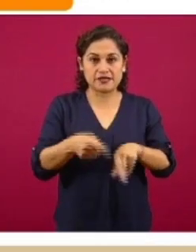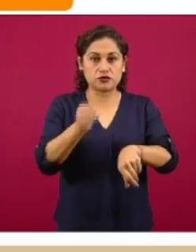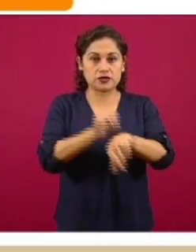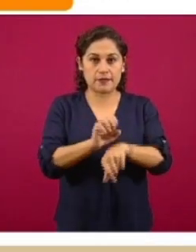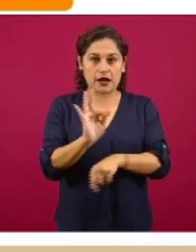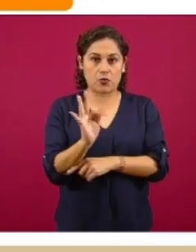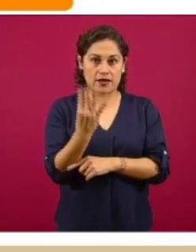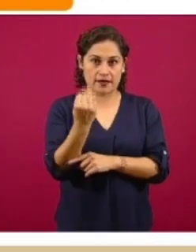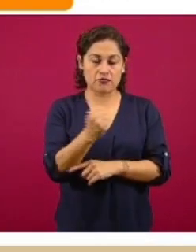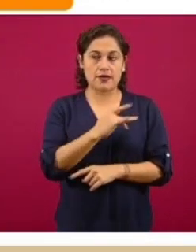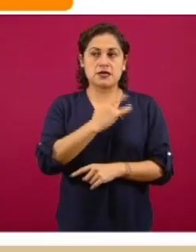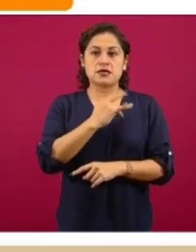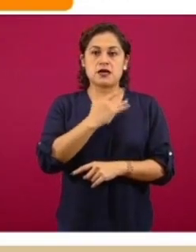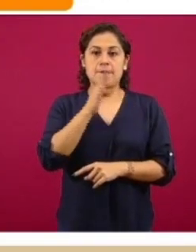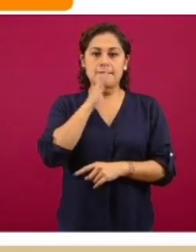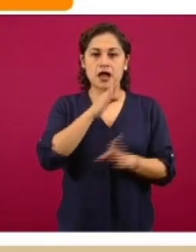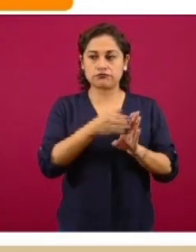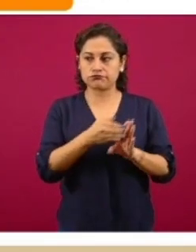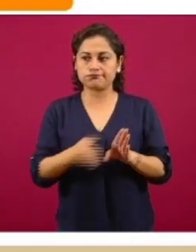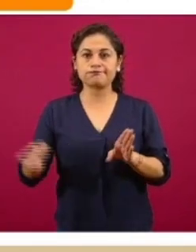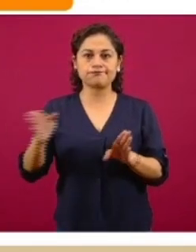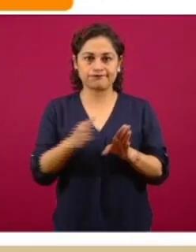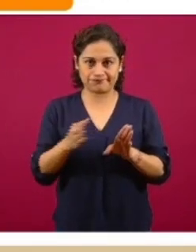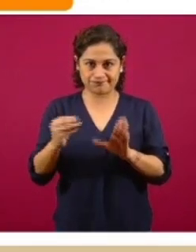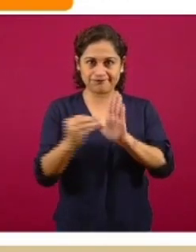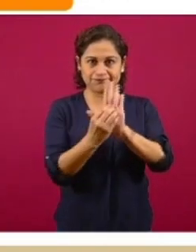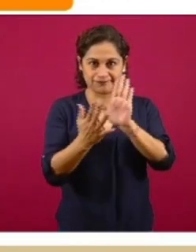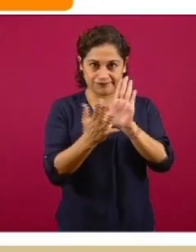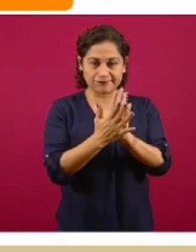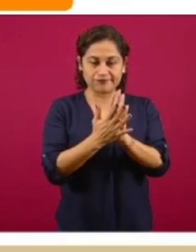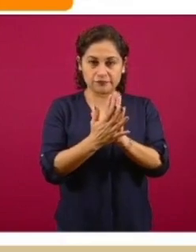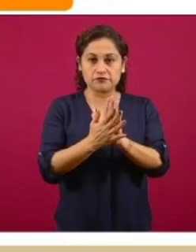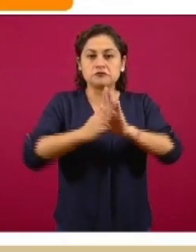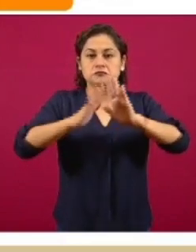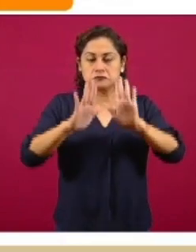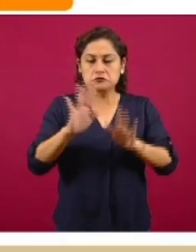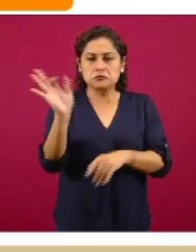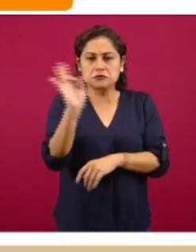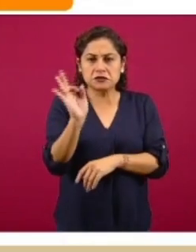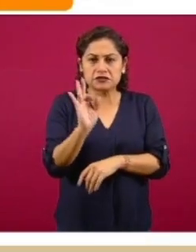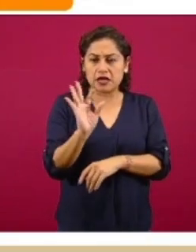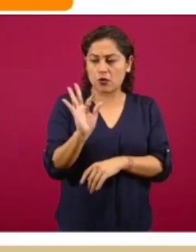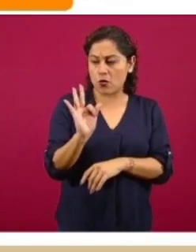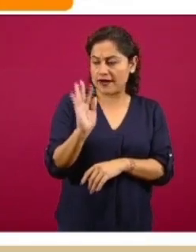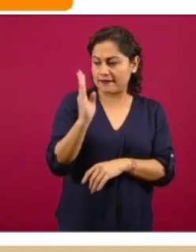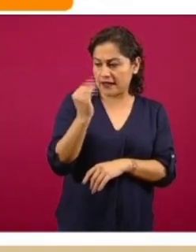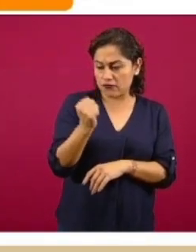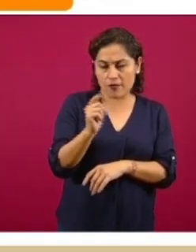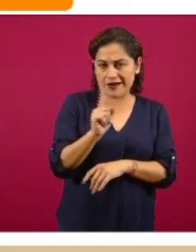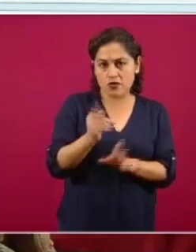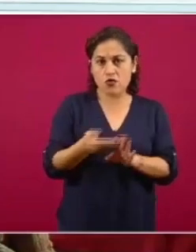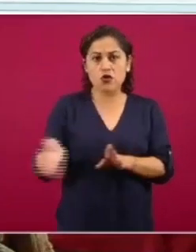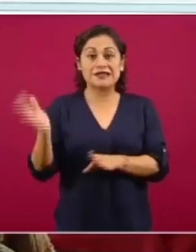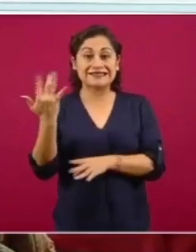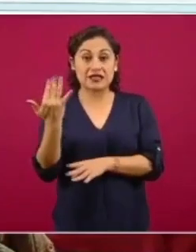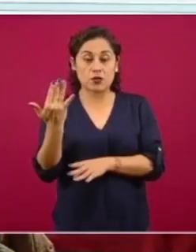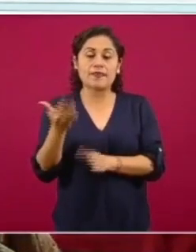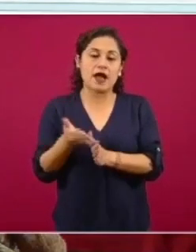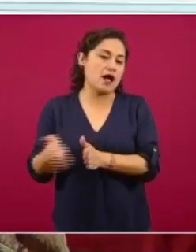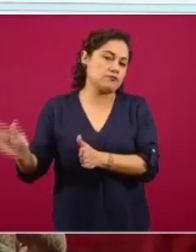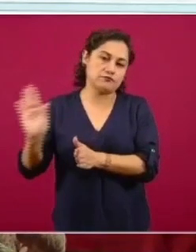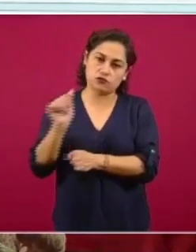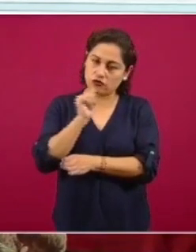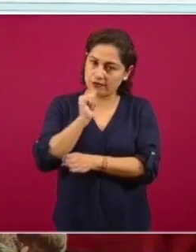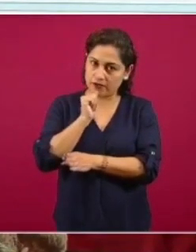49. Por lo tanto, pudo haberse presentado después de la semana 49, pero estamos graficando a partir